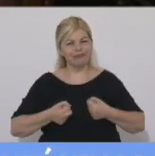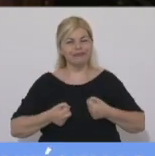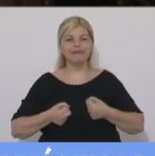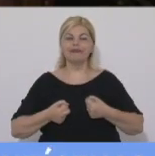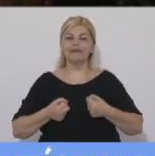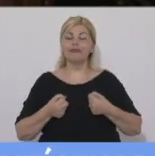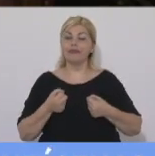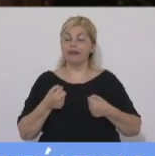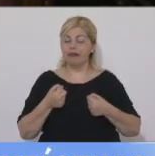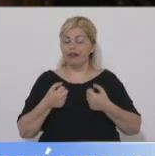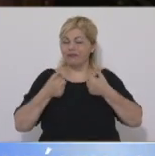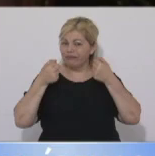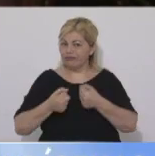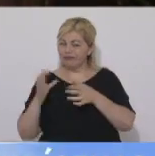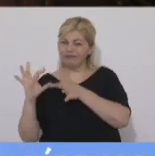con este proyecto,